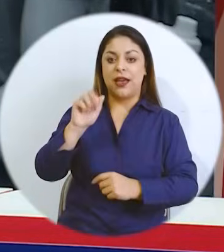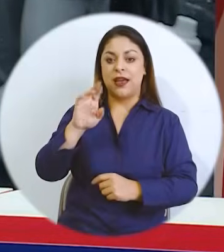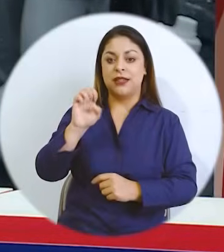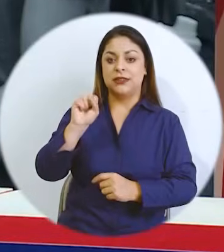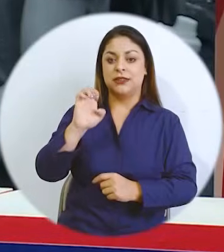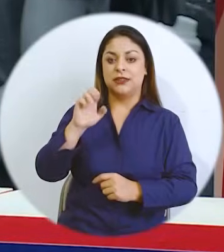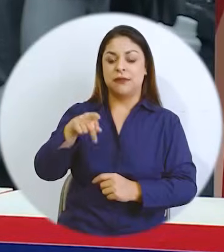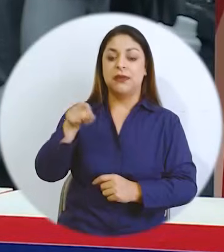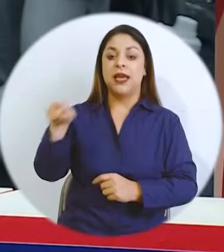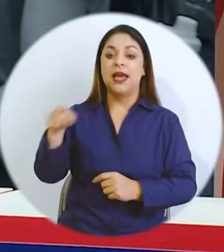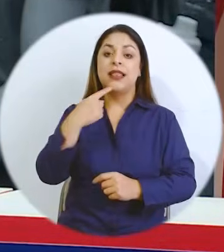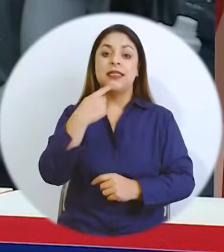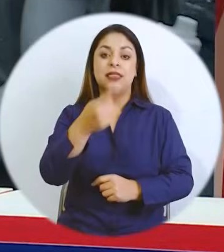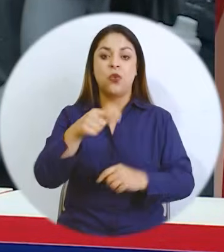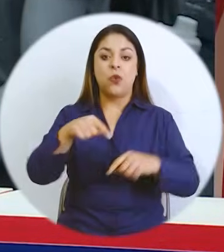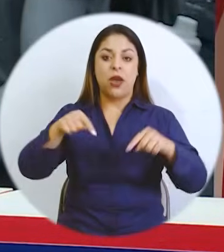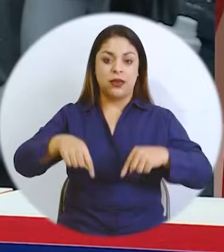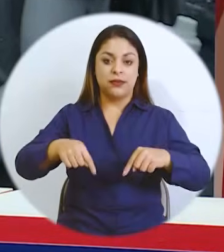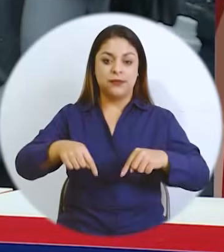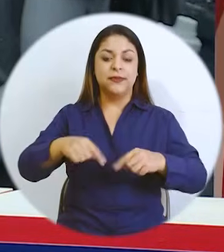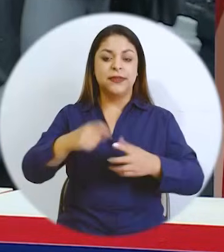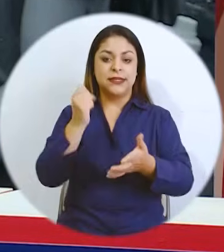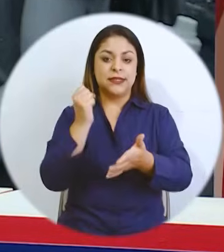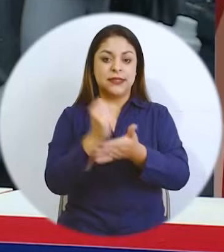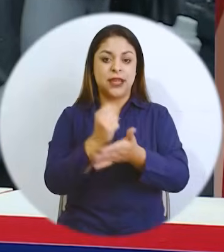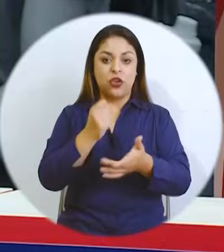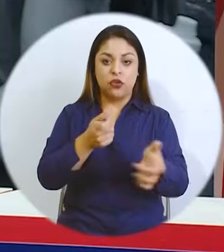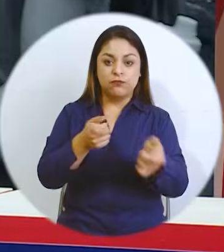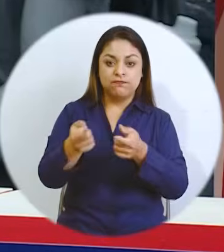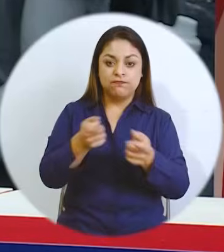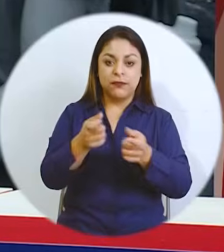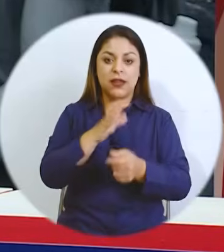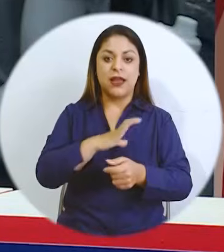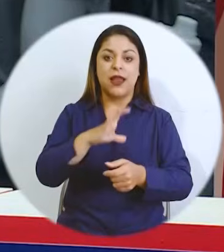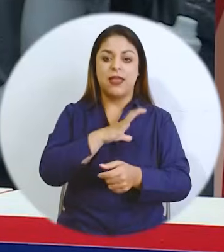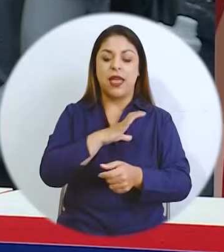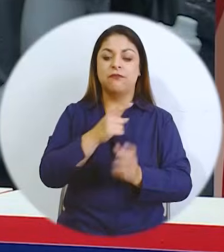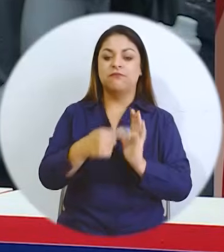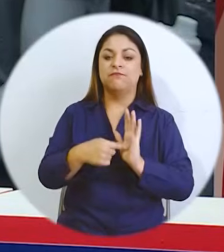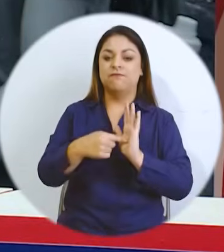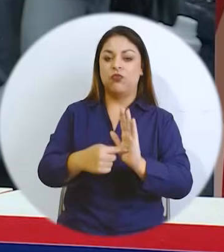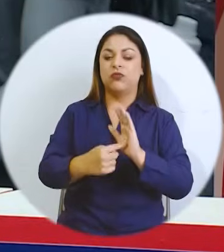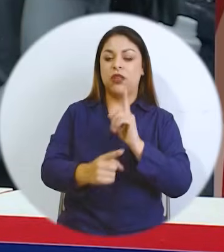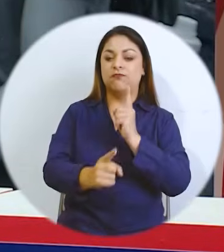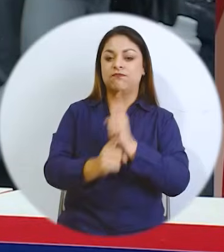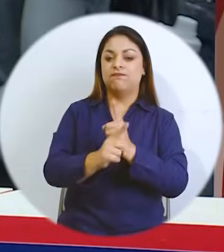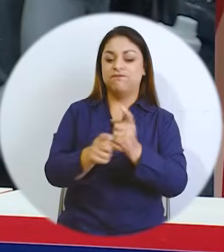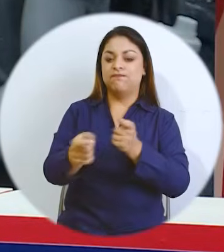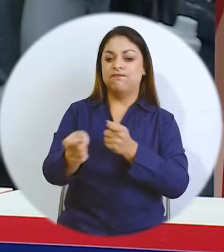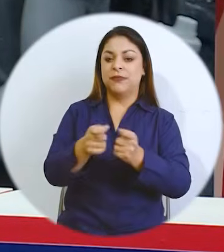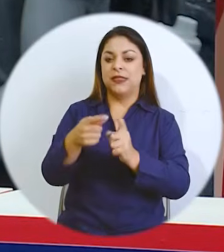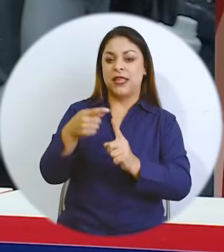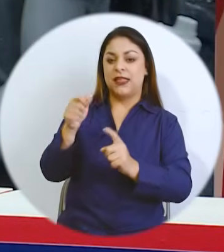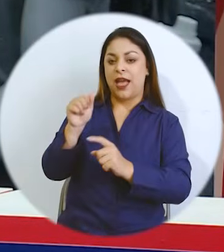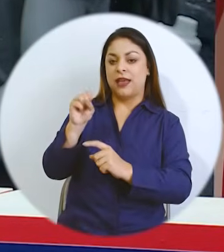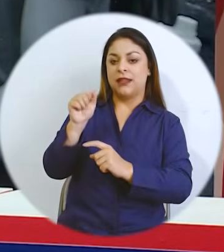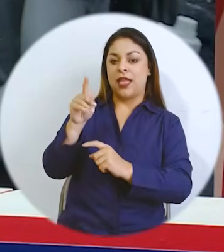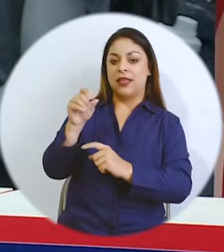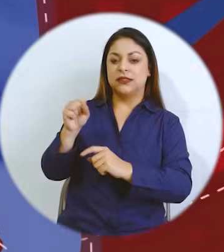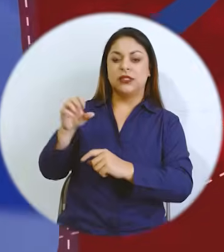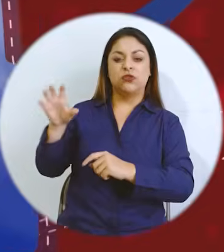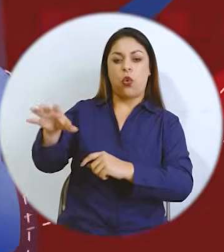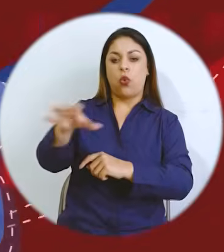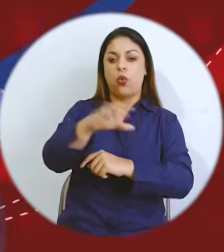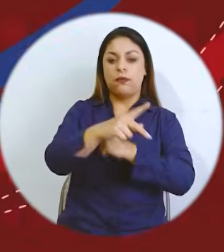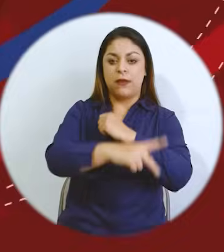Mirada que el sello regulatorio de calidad demuestra la adecuada gestión del agua por parte de las asadas que lo obtienen a lo largo y ancho del país.